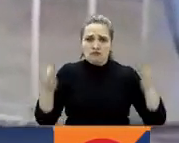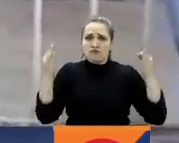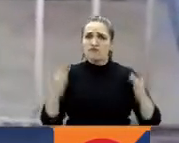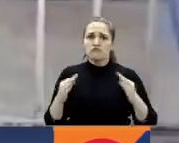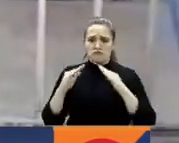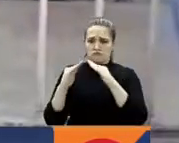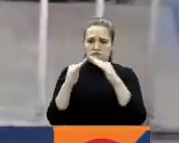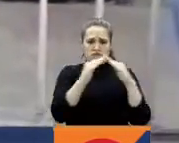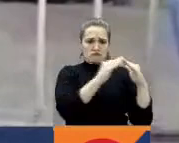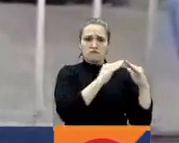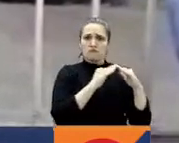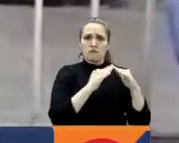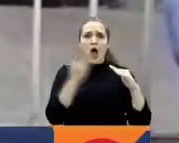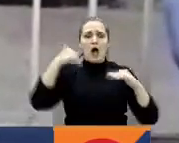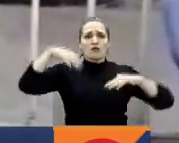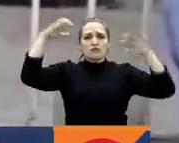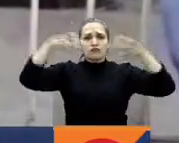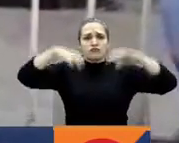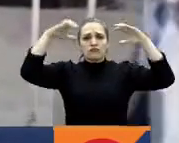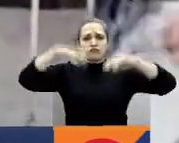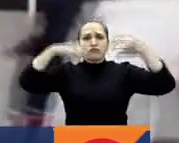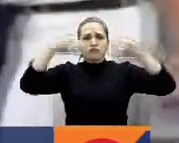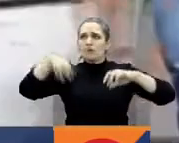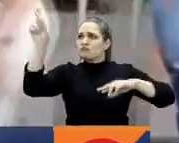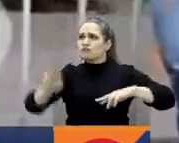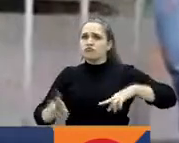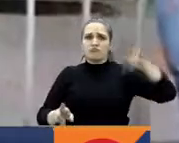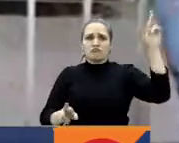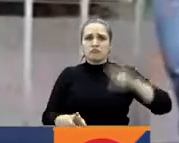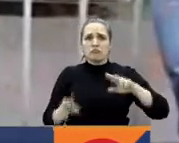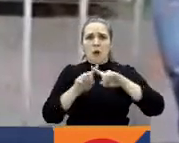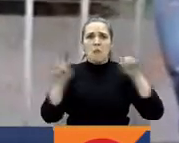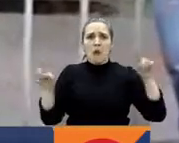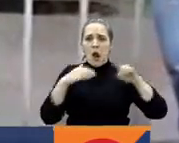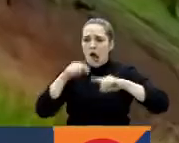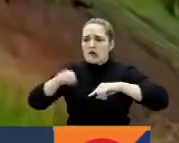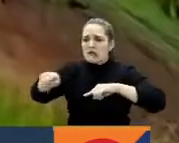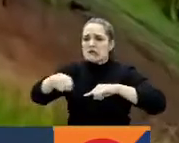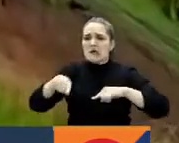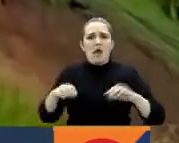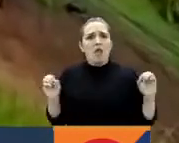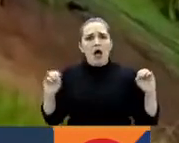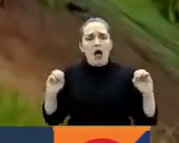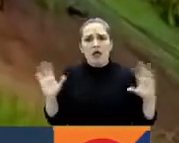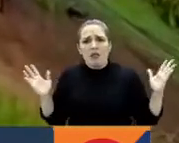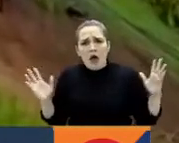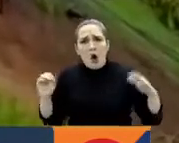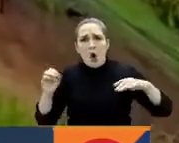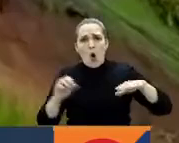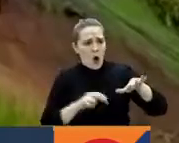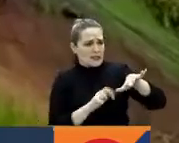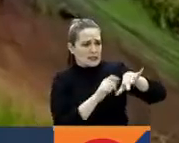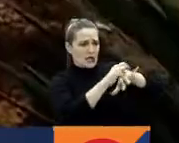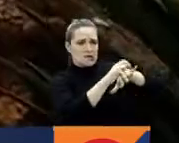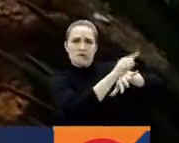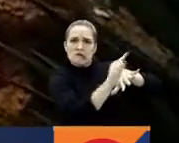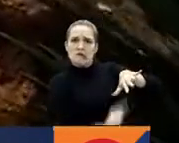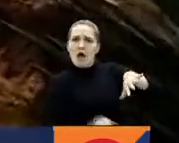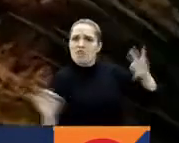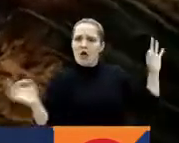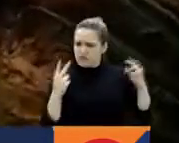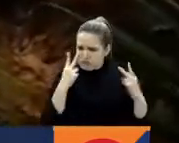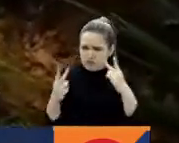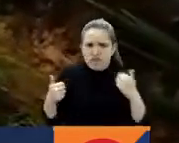las tormentas eléctricas, no se ha visto mayor cosa que filtraciones en la carretera o en las escalas o del barranco la parte de encima, la verdad